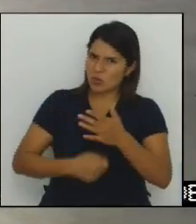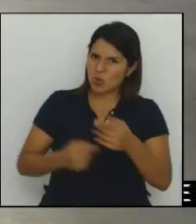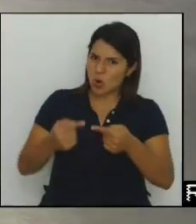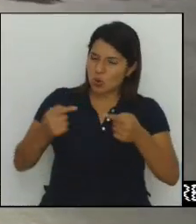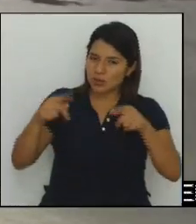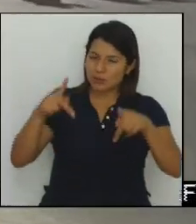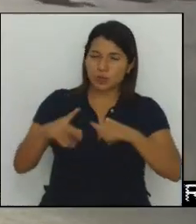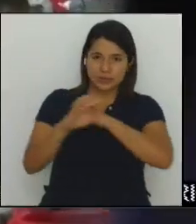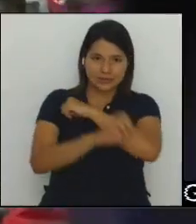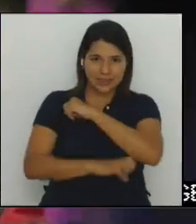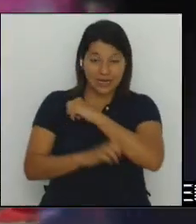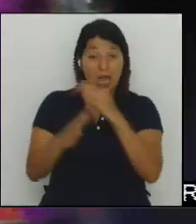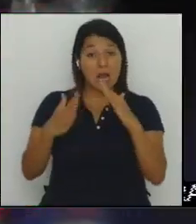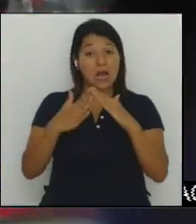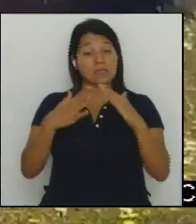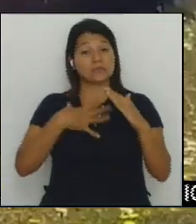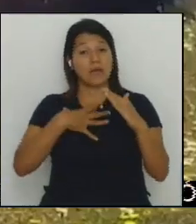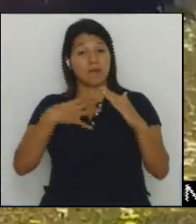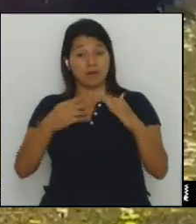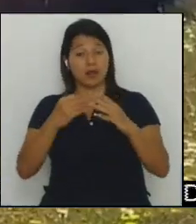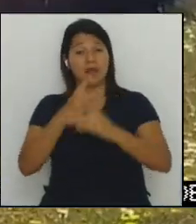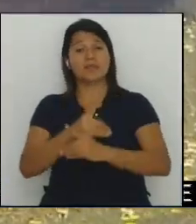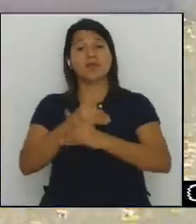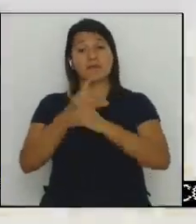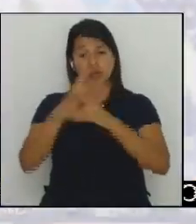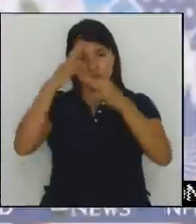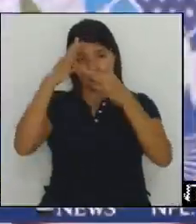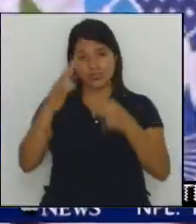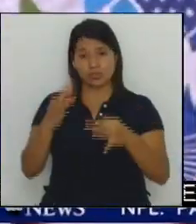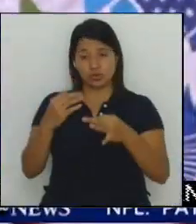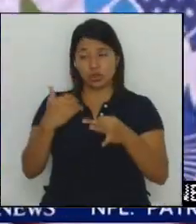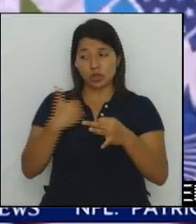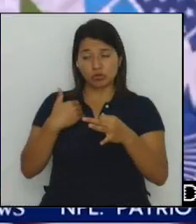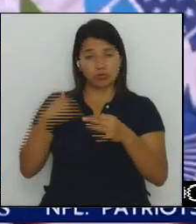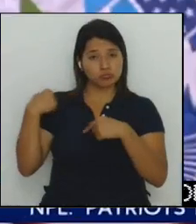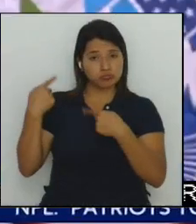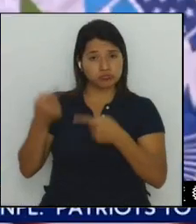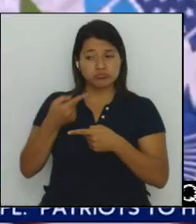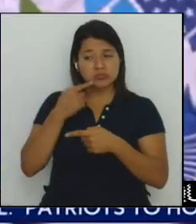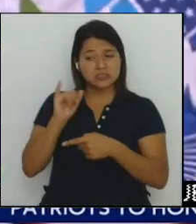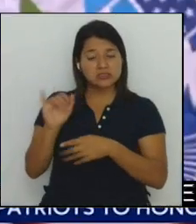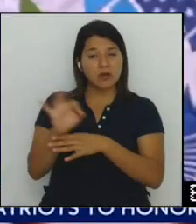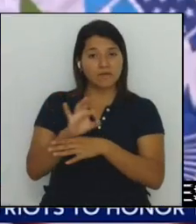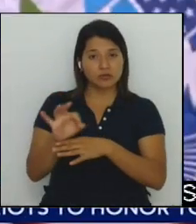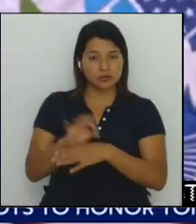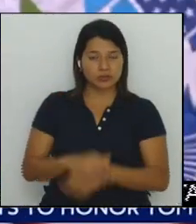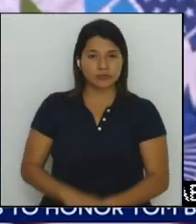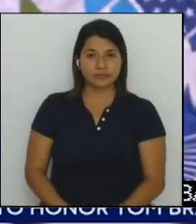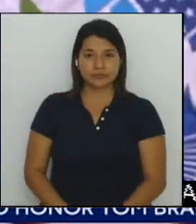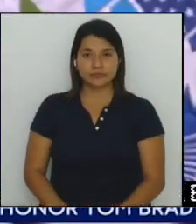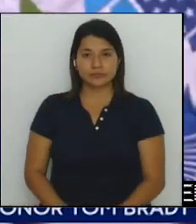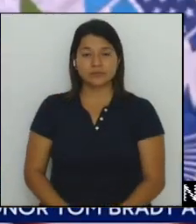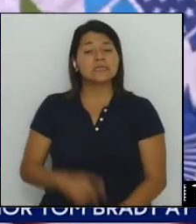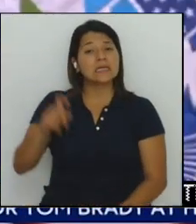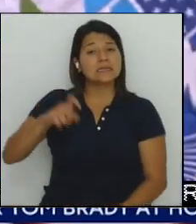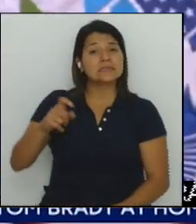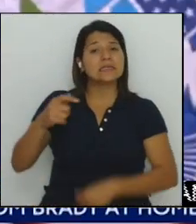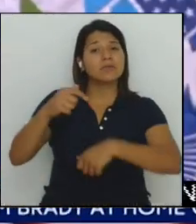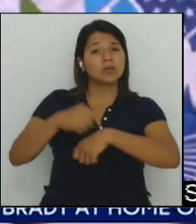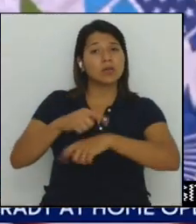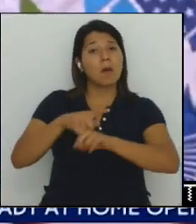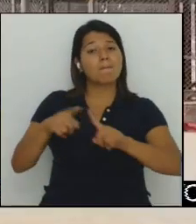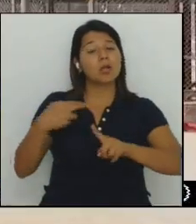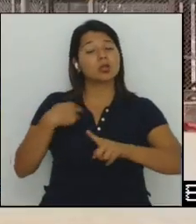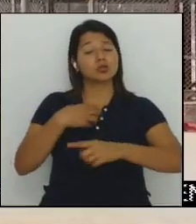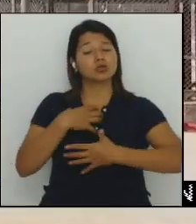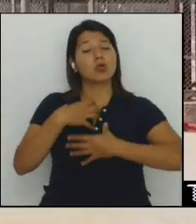acciones que se tomaron estos días, asegurando que funcionarán. Tomará tiempo, pero confiamos en que nuestro plan funcionará. Ha funcionado